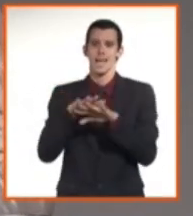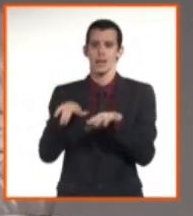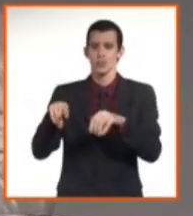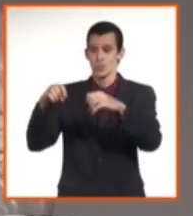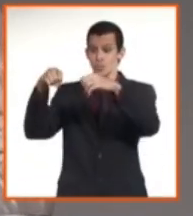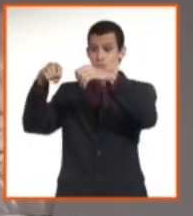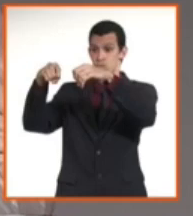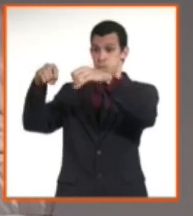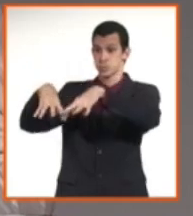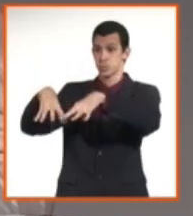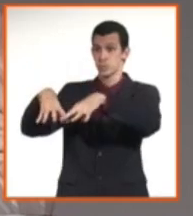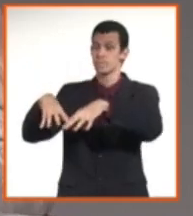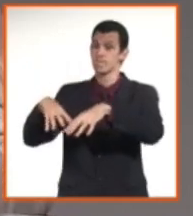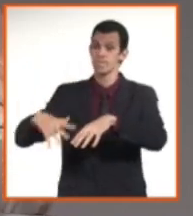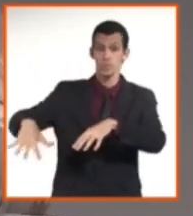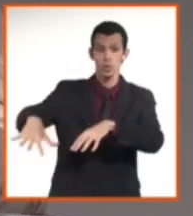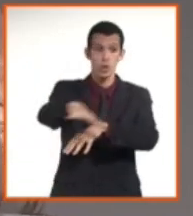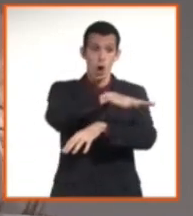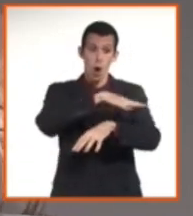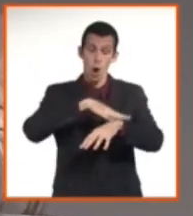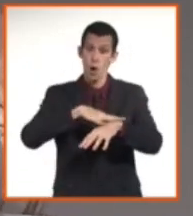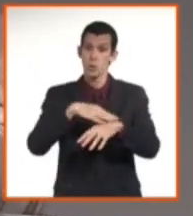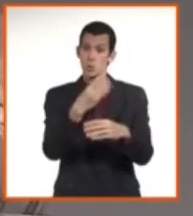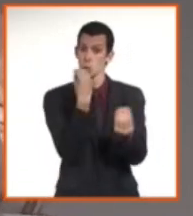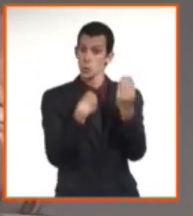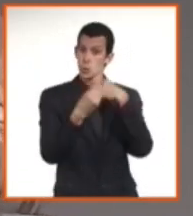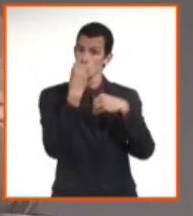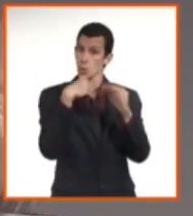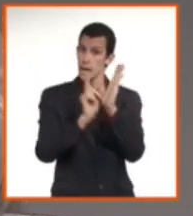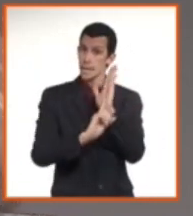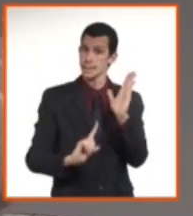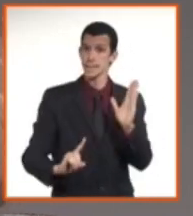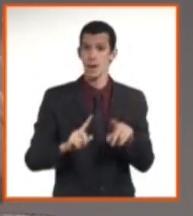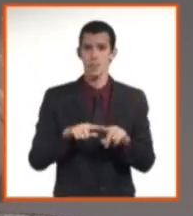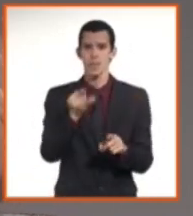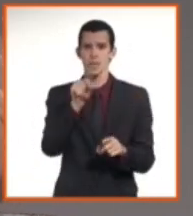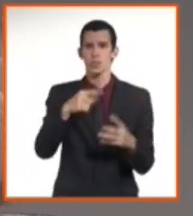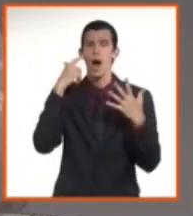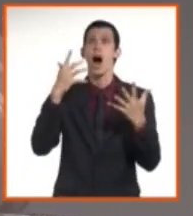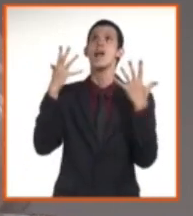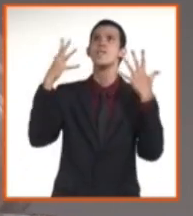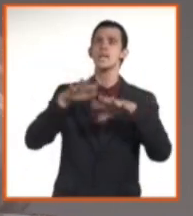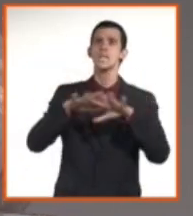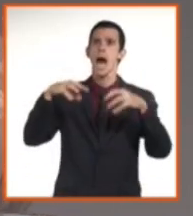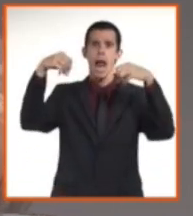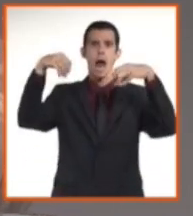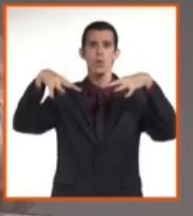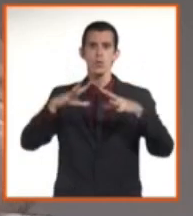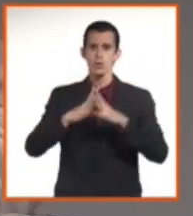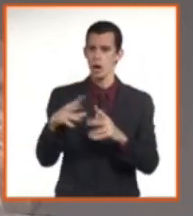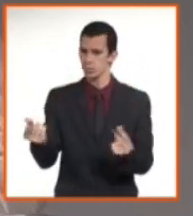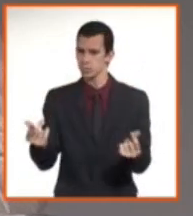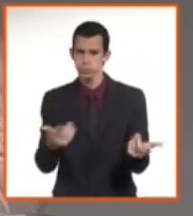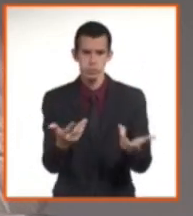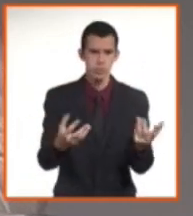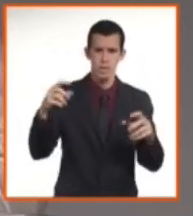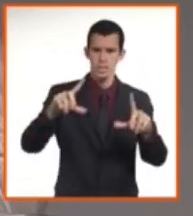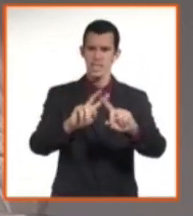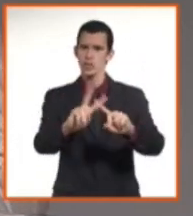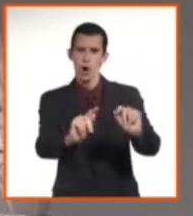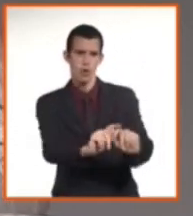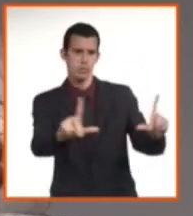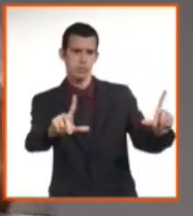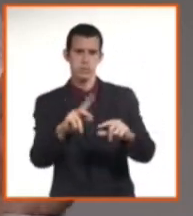del 100% de las cargas. Y provoca entonces afectaciones, porque vienen las afectaciones porque hay una sobrecarga en un circuito que no están diseñados para ese tipo de